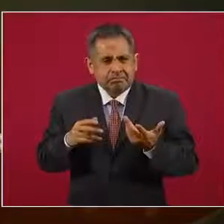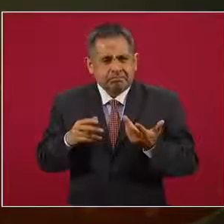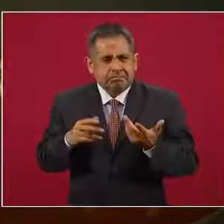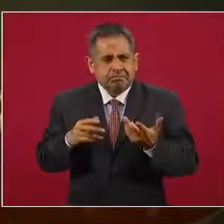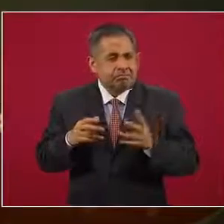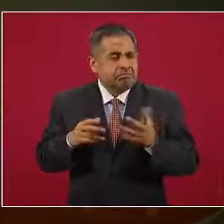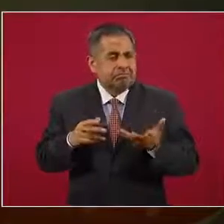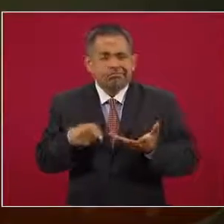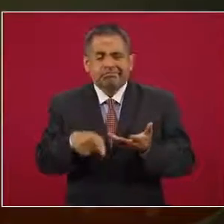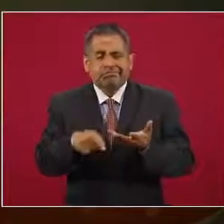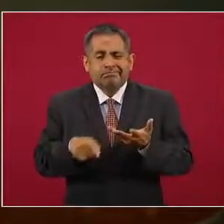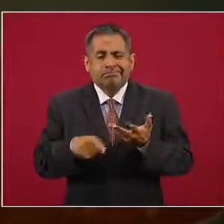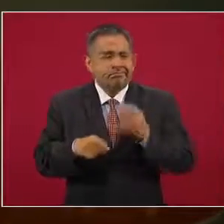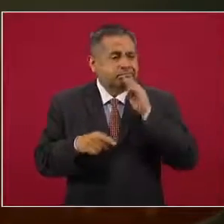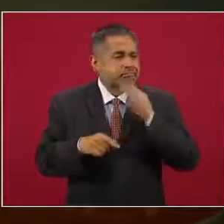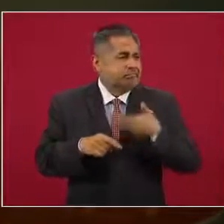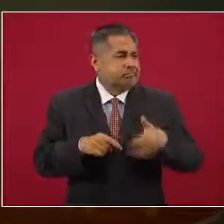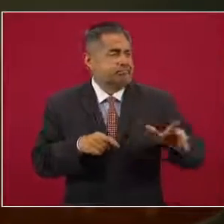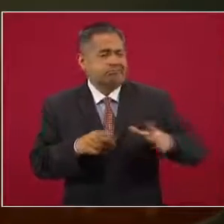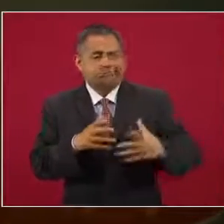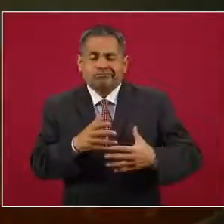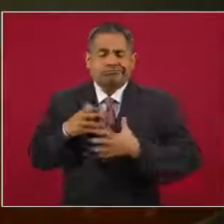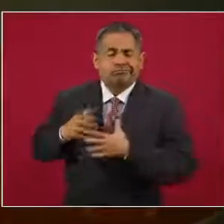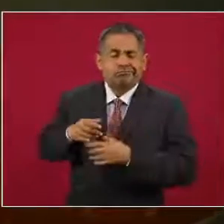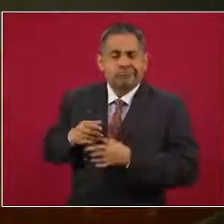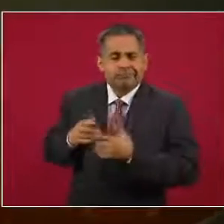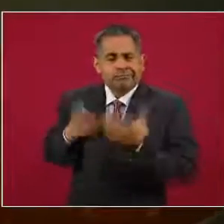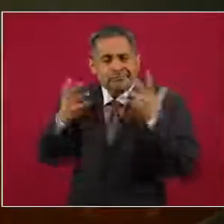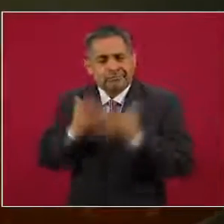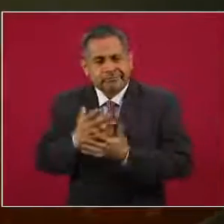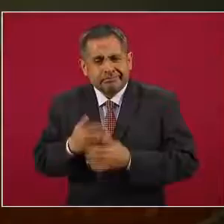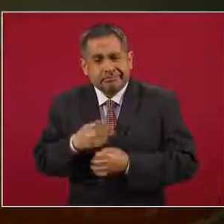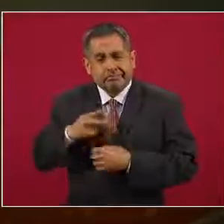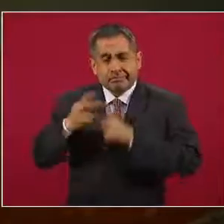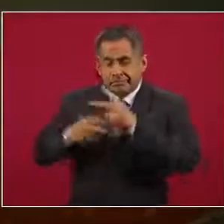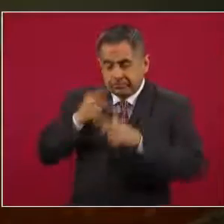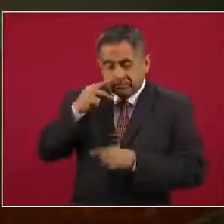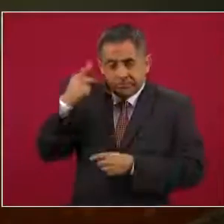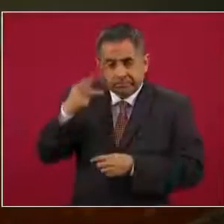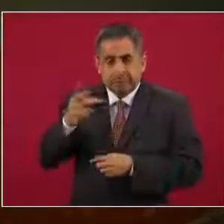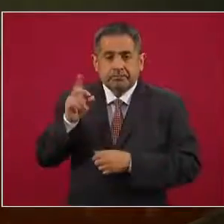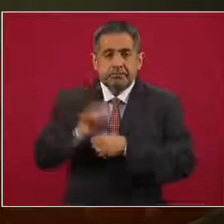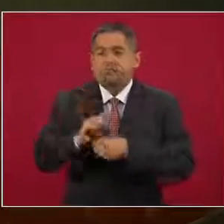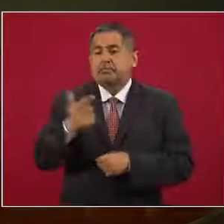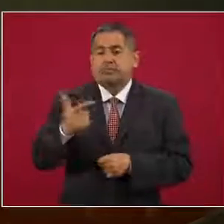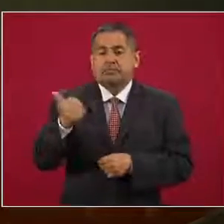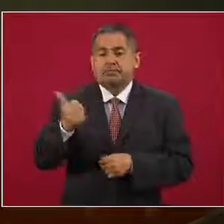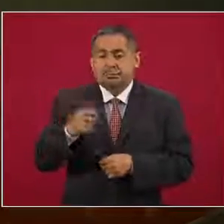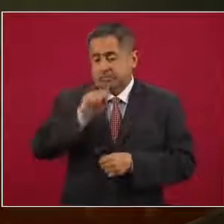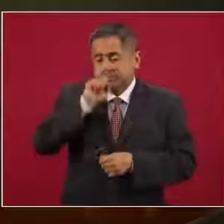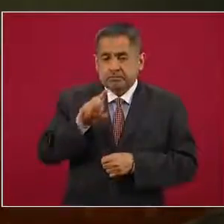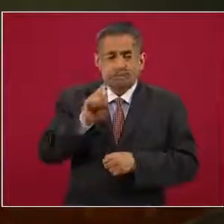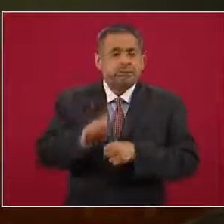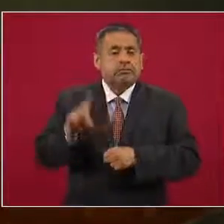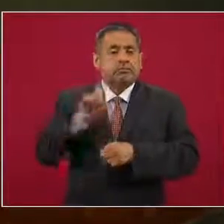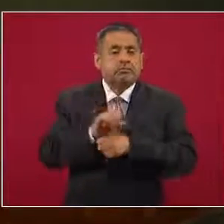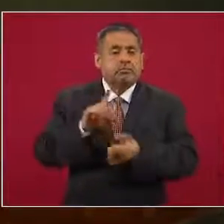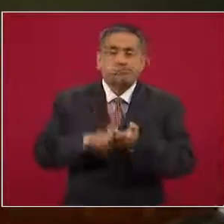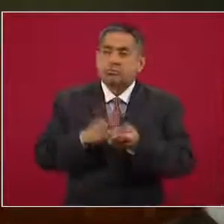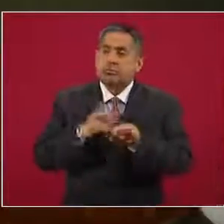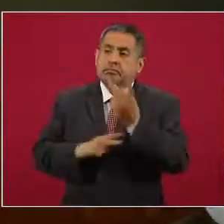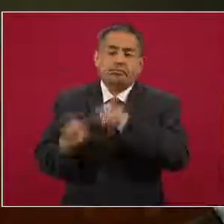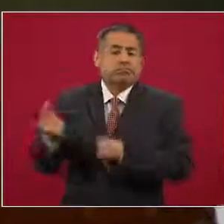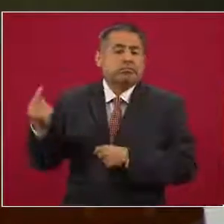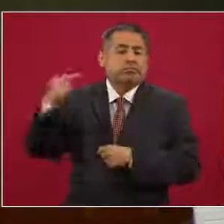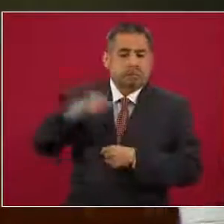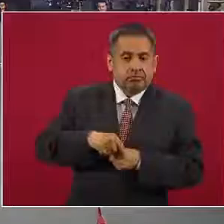alejada también de su mamá. Nosotros acudimos a Puebla el 27 de agosto. Ese mismo día, cuando veníamos de